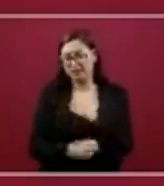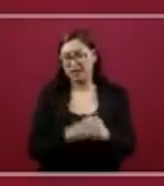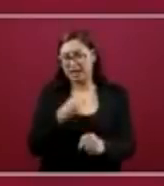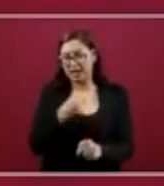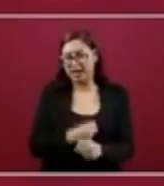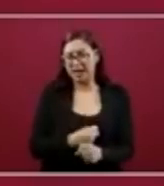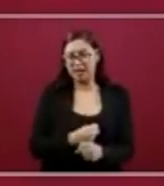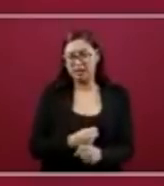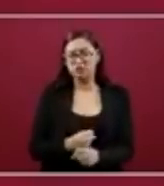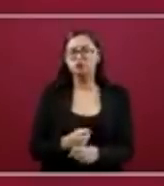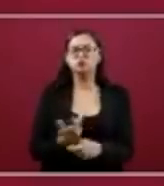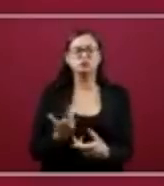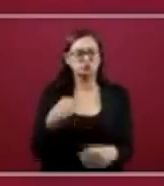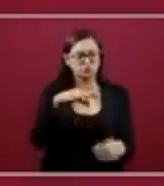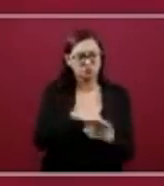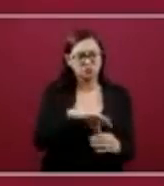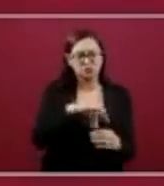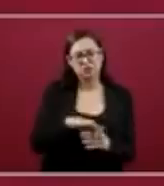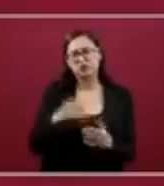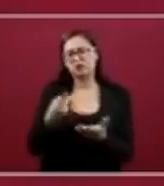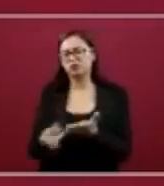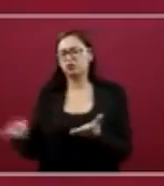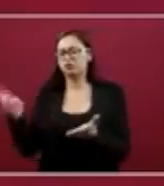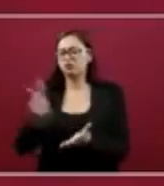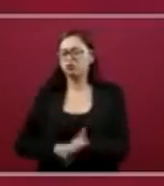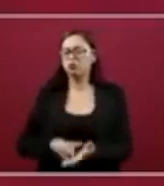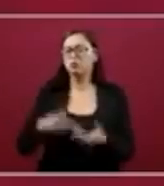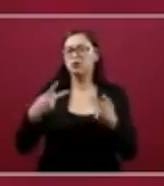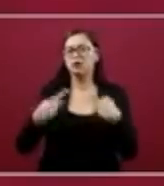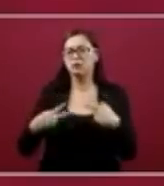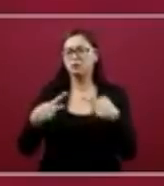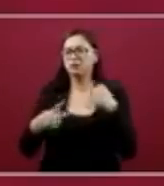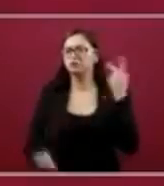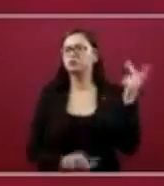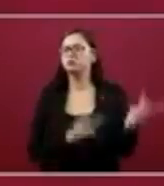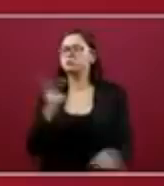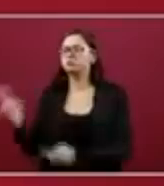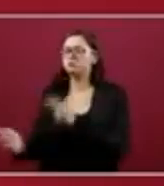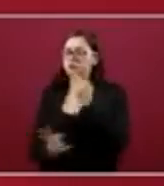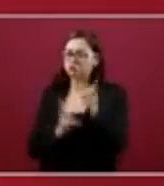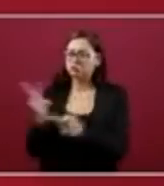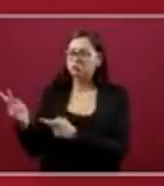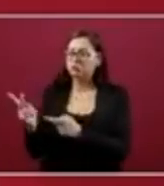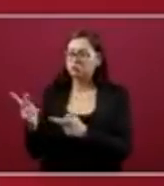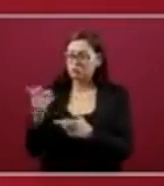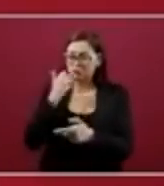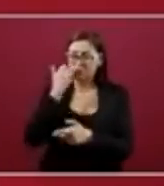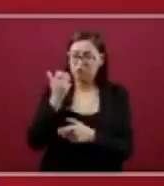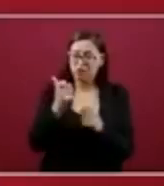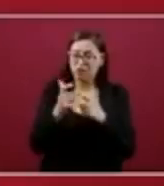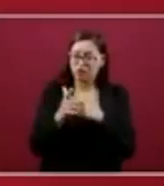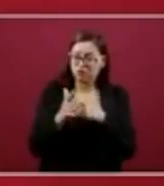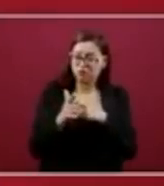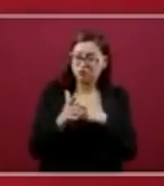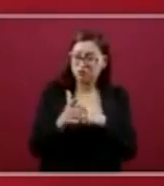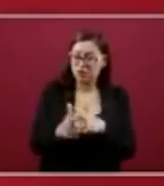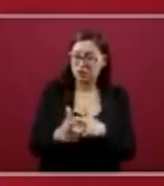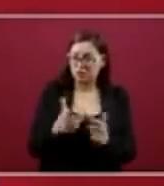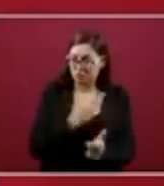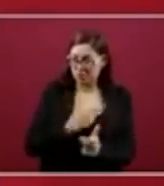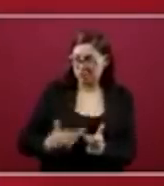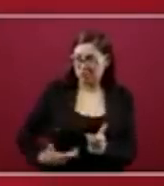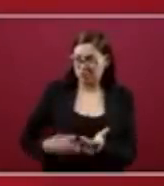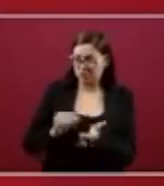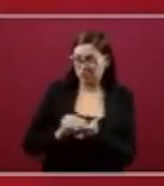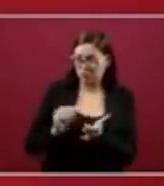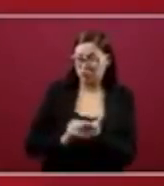una consulta para preguntarle a los mexicanos si quieren que continúe el presidente o